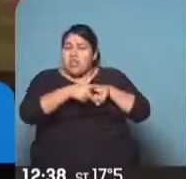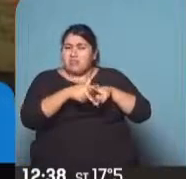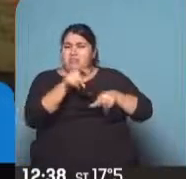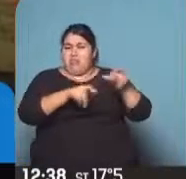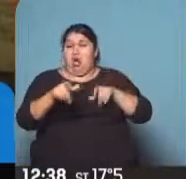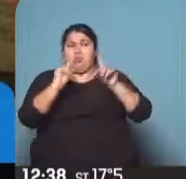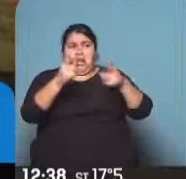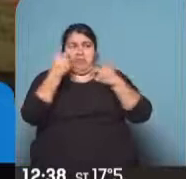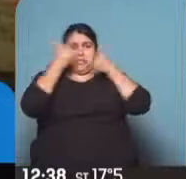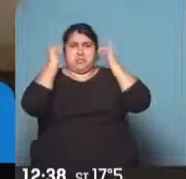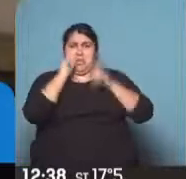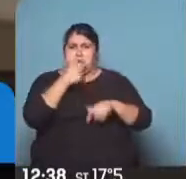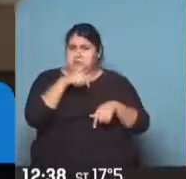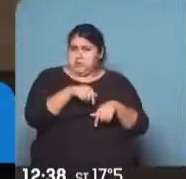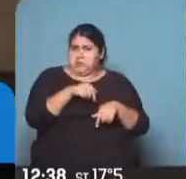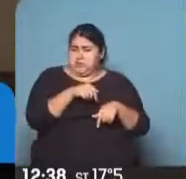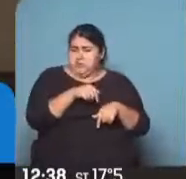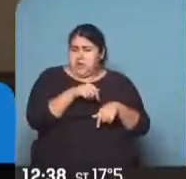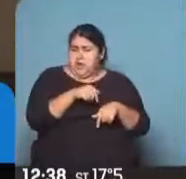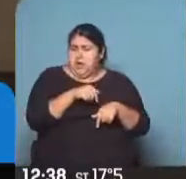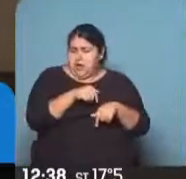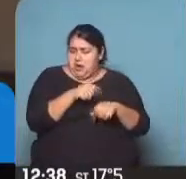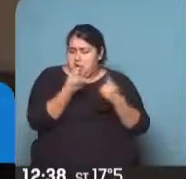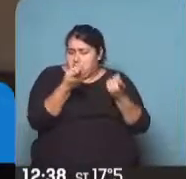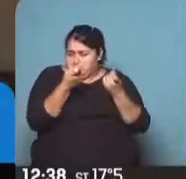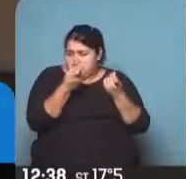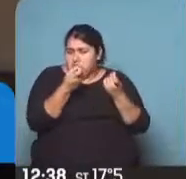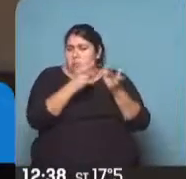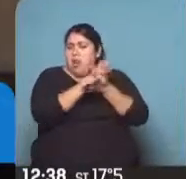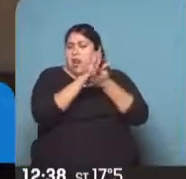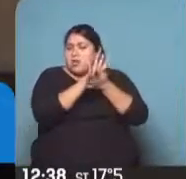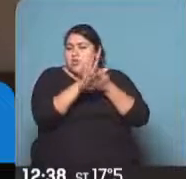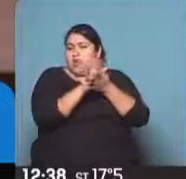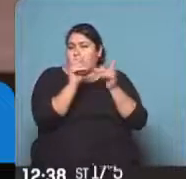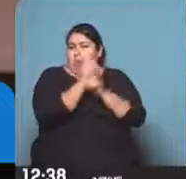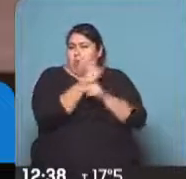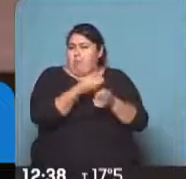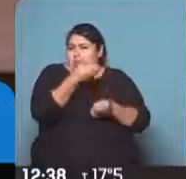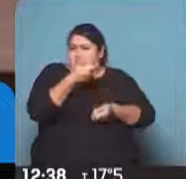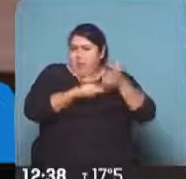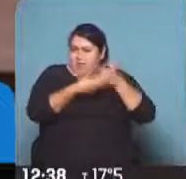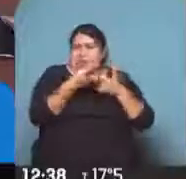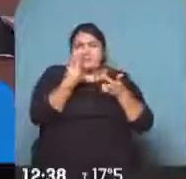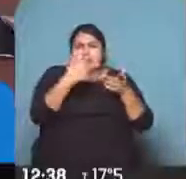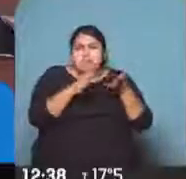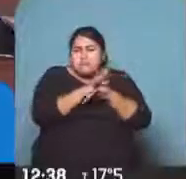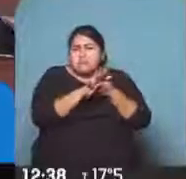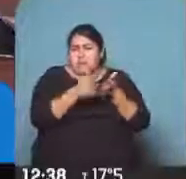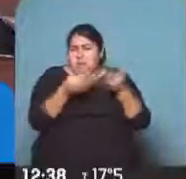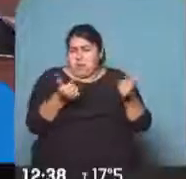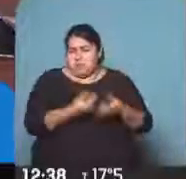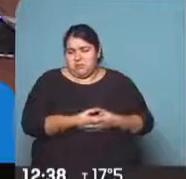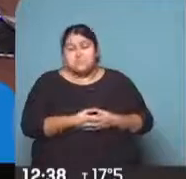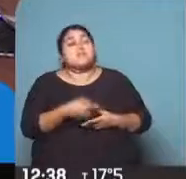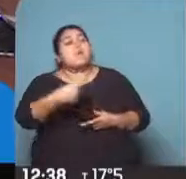nuestra experiencia también tiene mucho de resolver problemas con pocos brevemente para todos aquellos